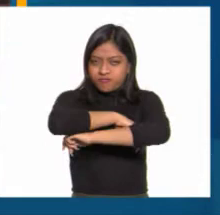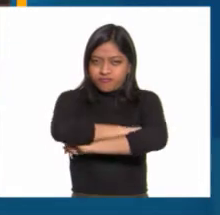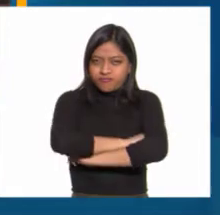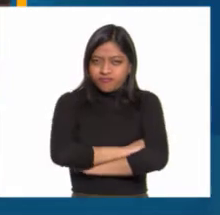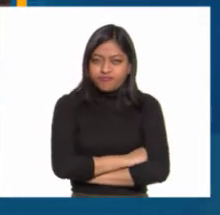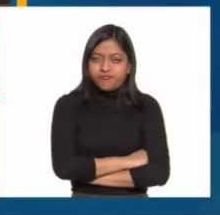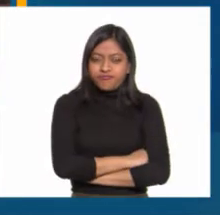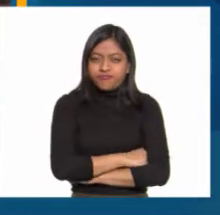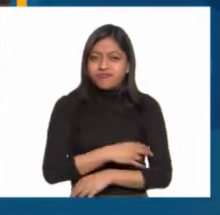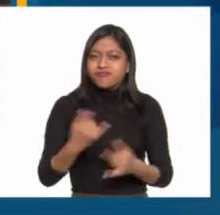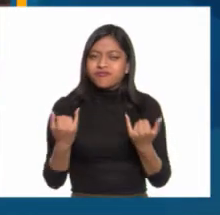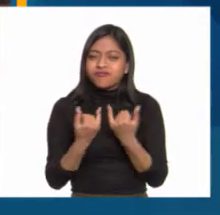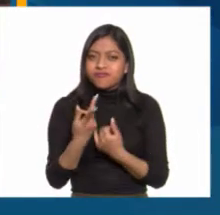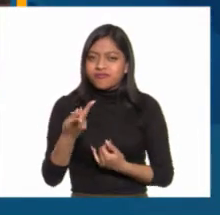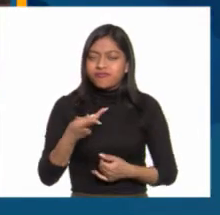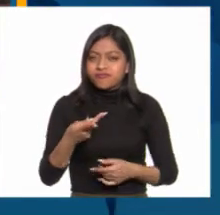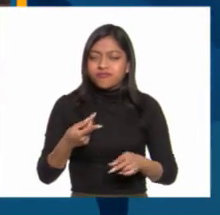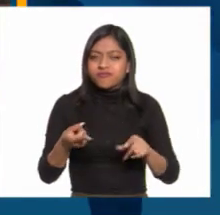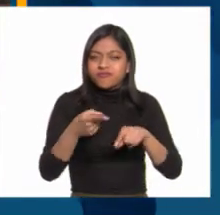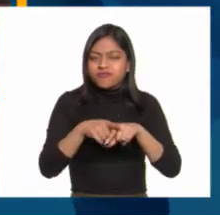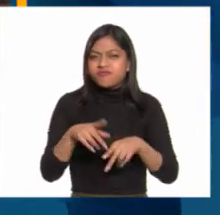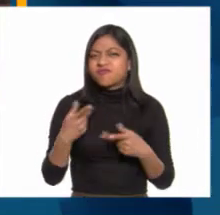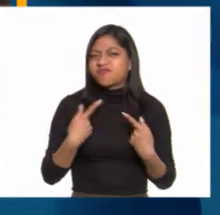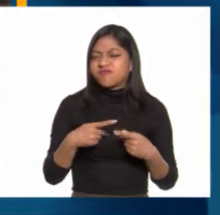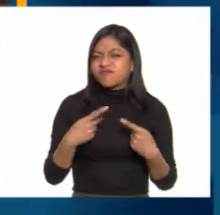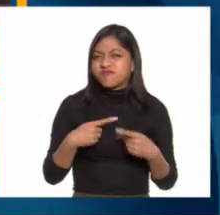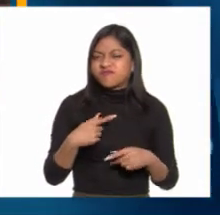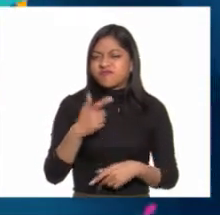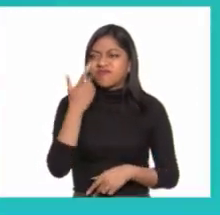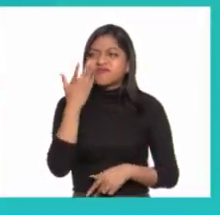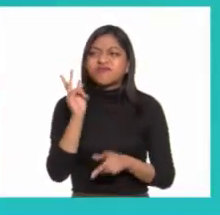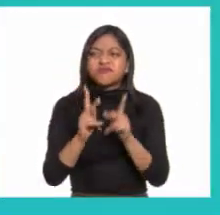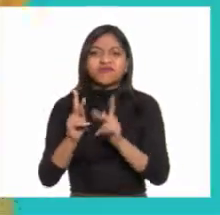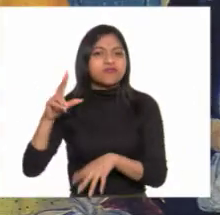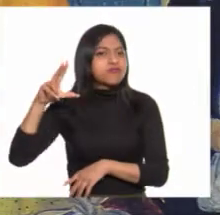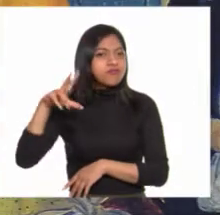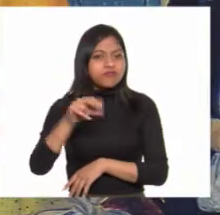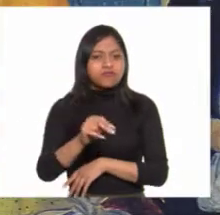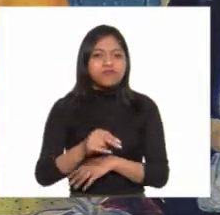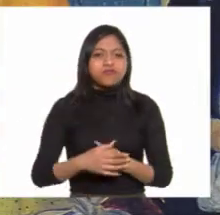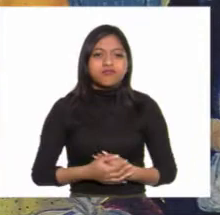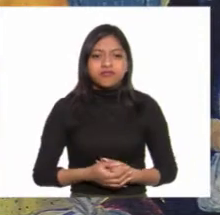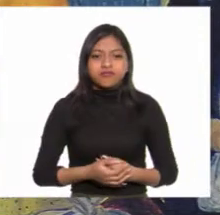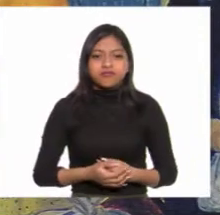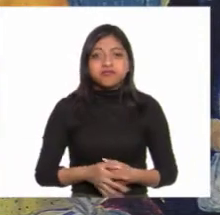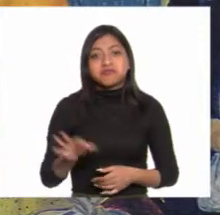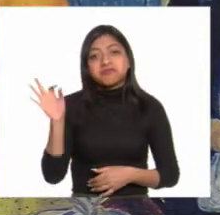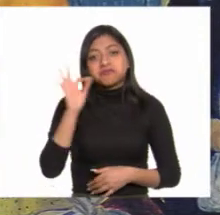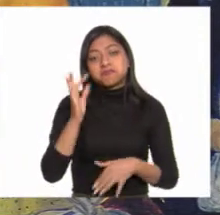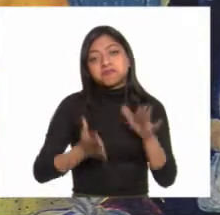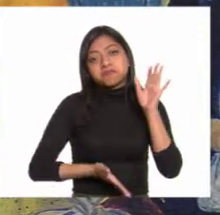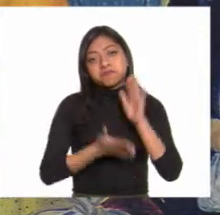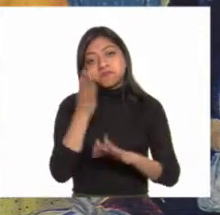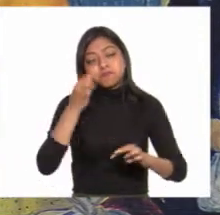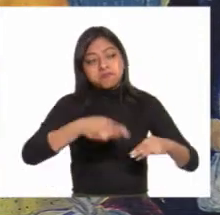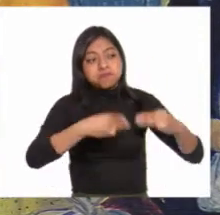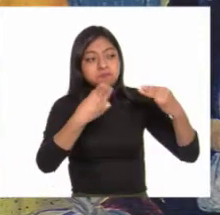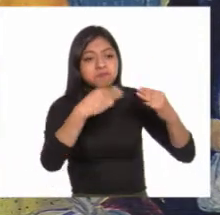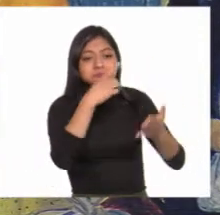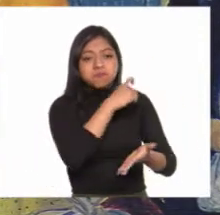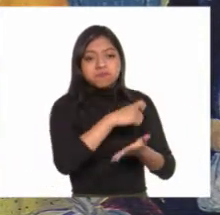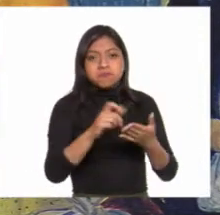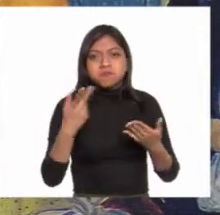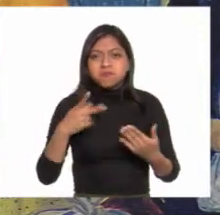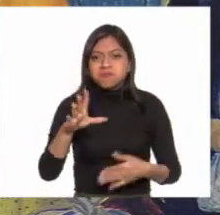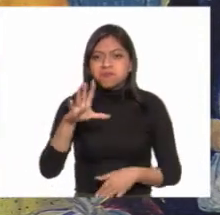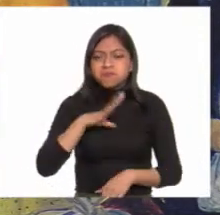cruzadas, como si no quisiera relacionarse con nadie. Probablemente va al mercado, pero lleva